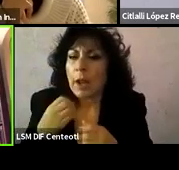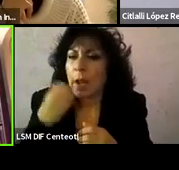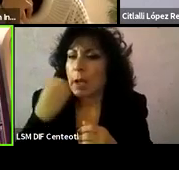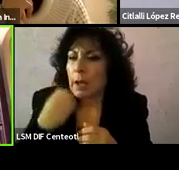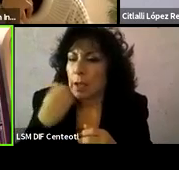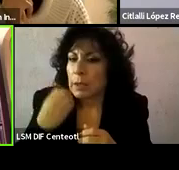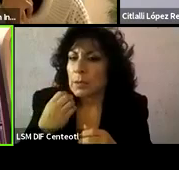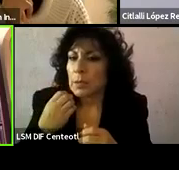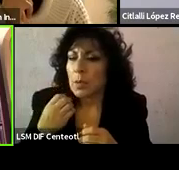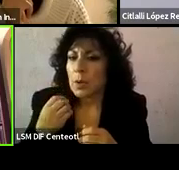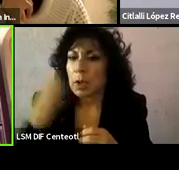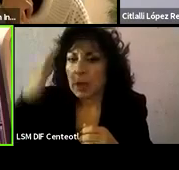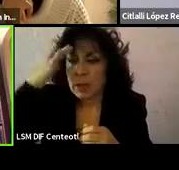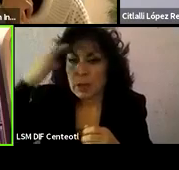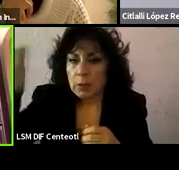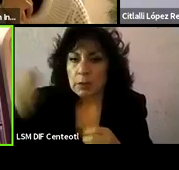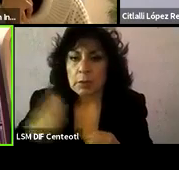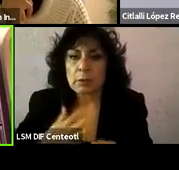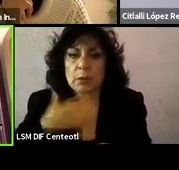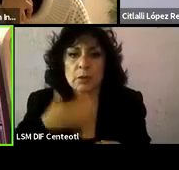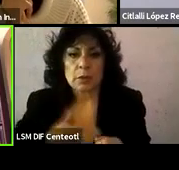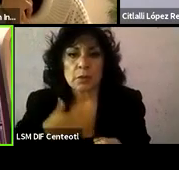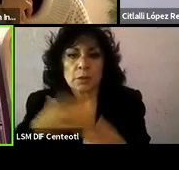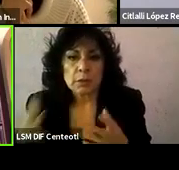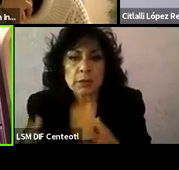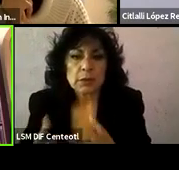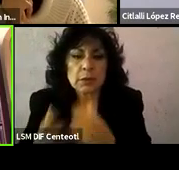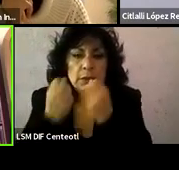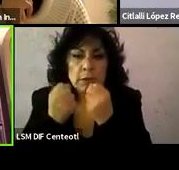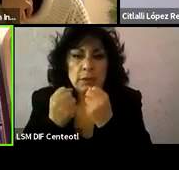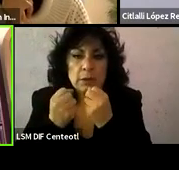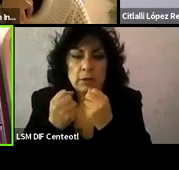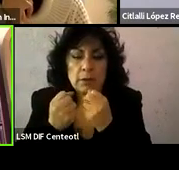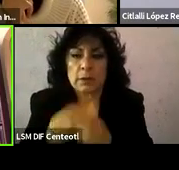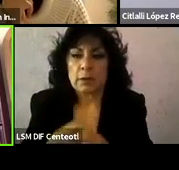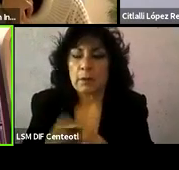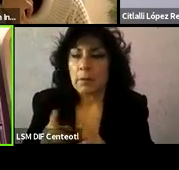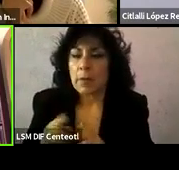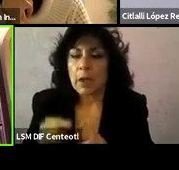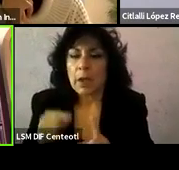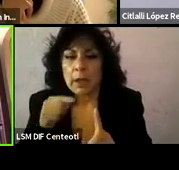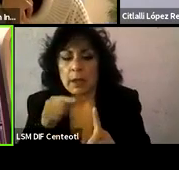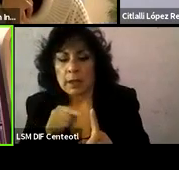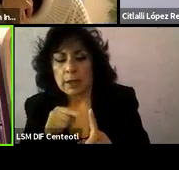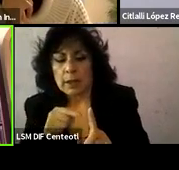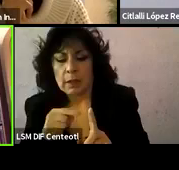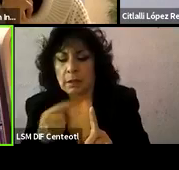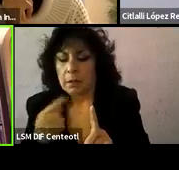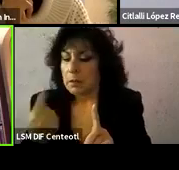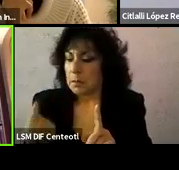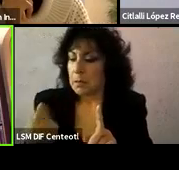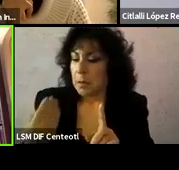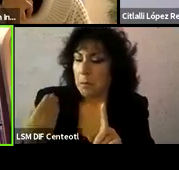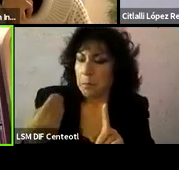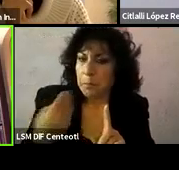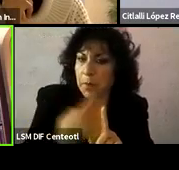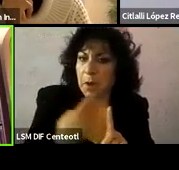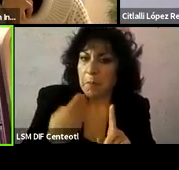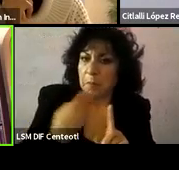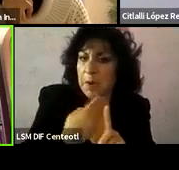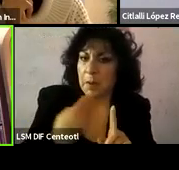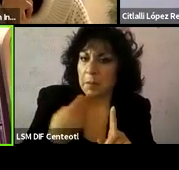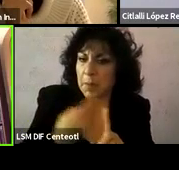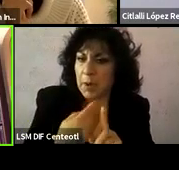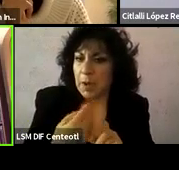poder concebir al que ofende, al ofensor, en este caso un niño o niña que a veces,